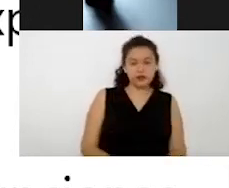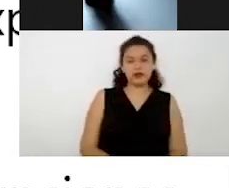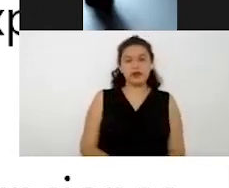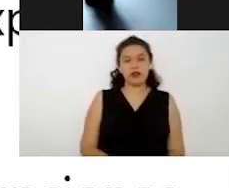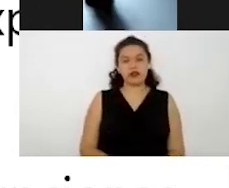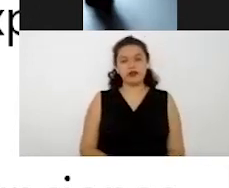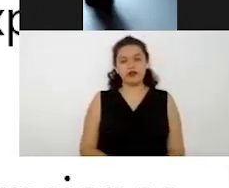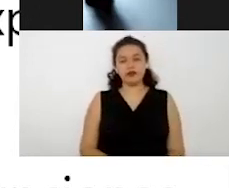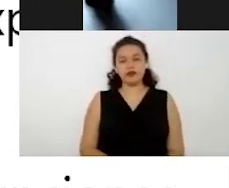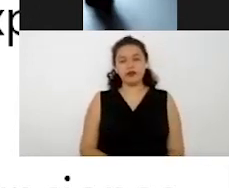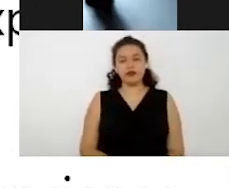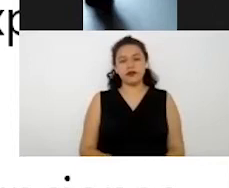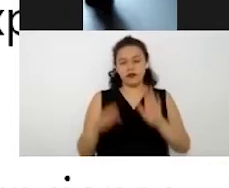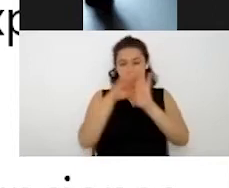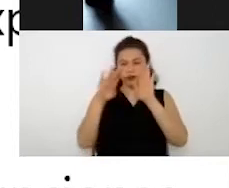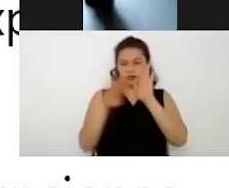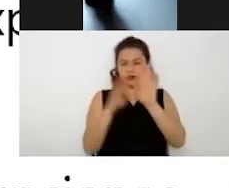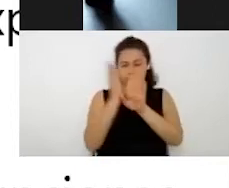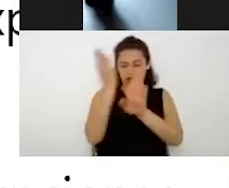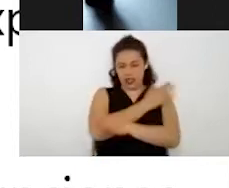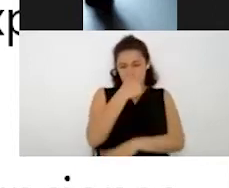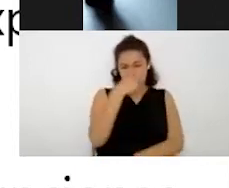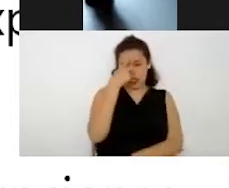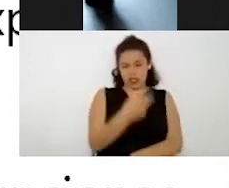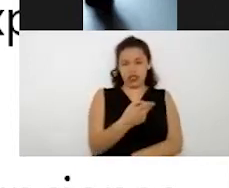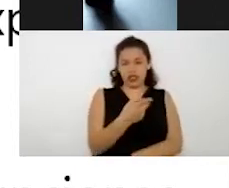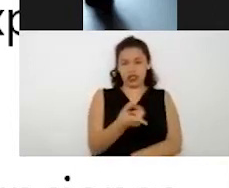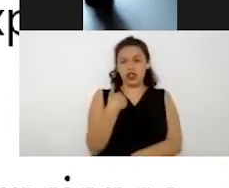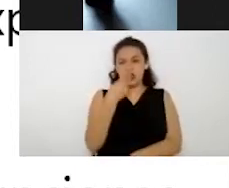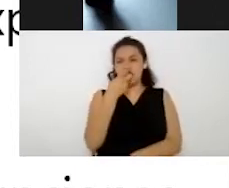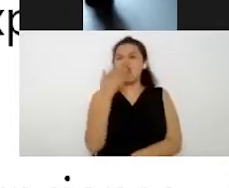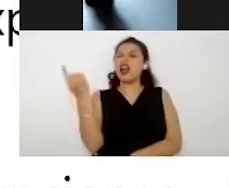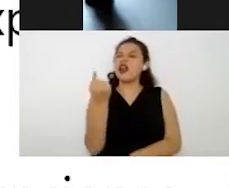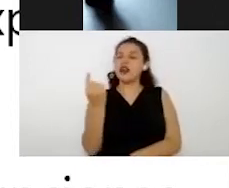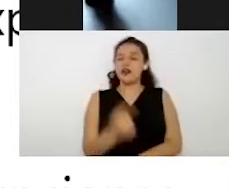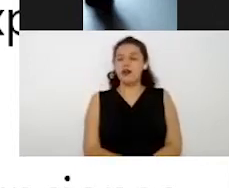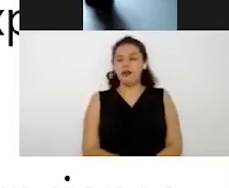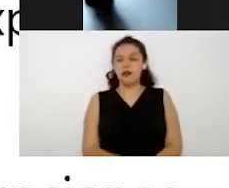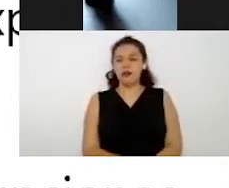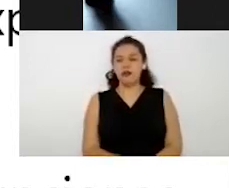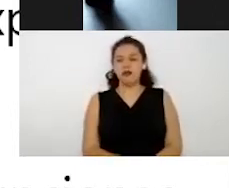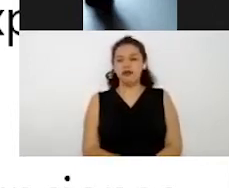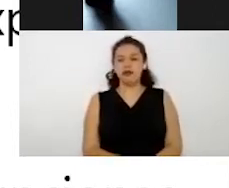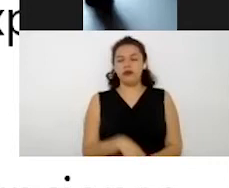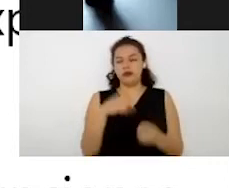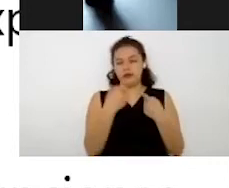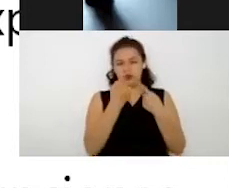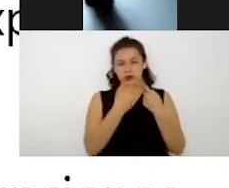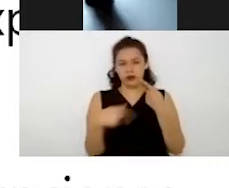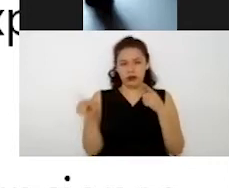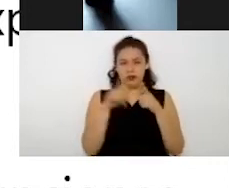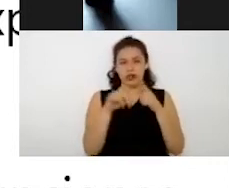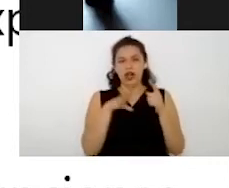En protocolos anteriores, como les comentaba, ¿qué nos decían? Un ciclo va a estar